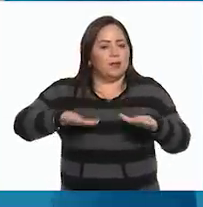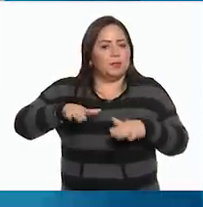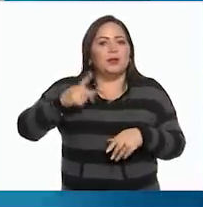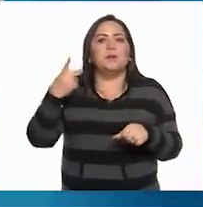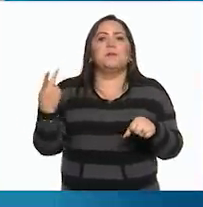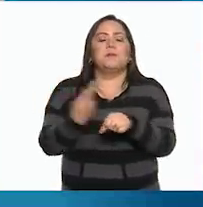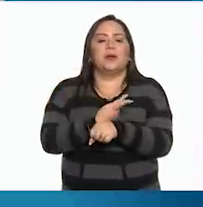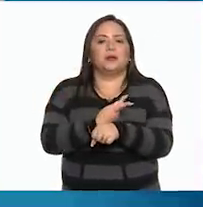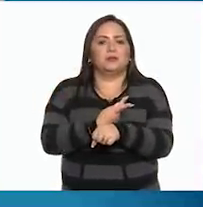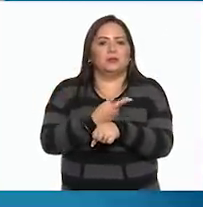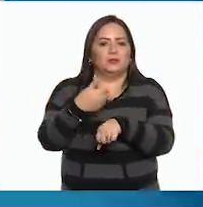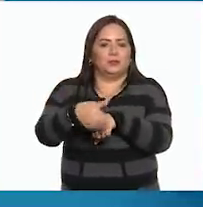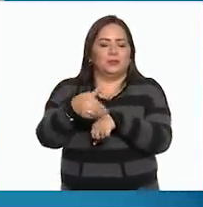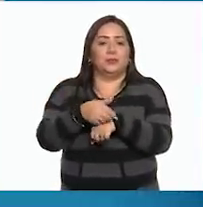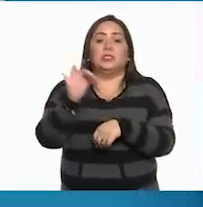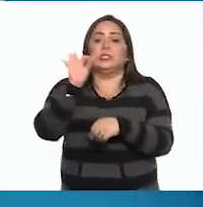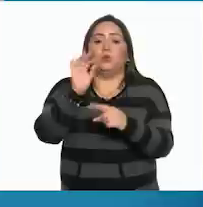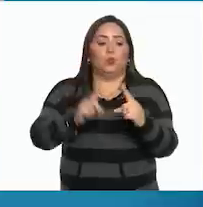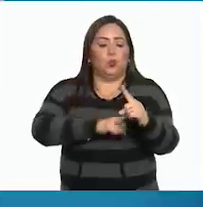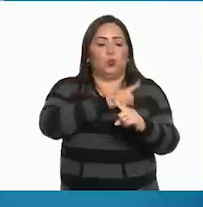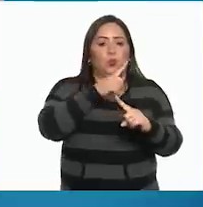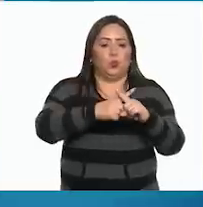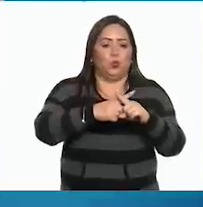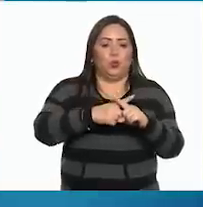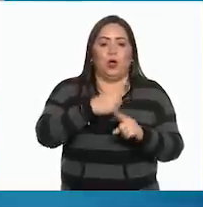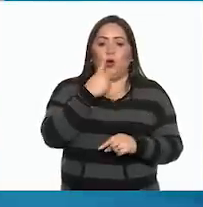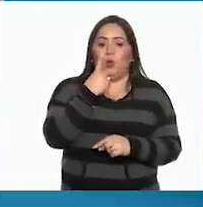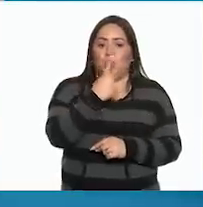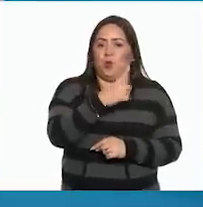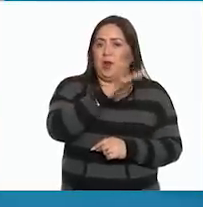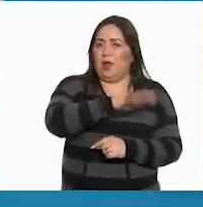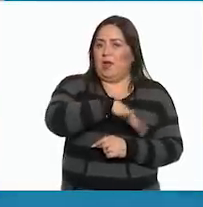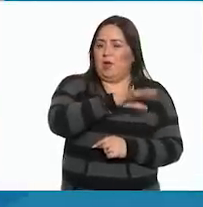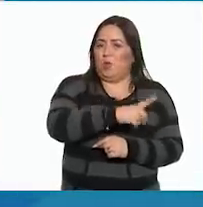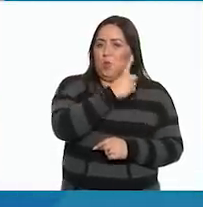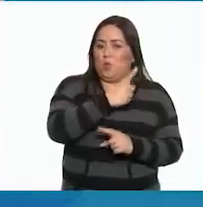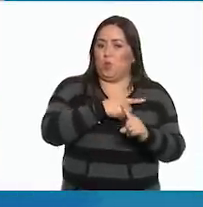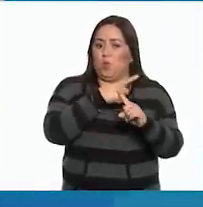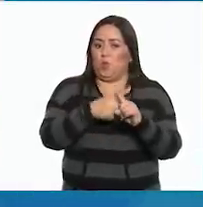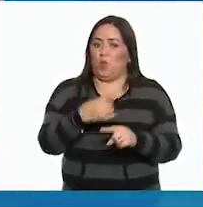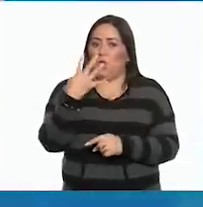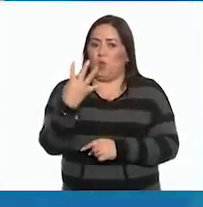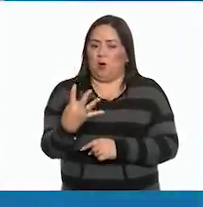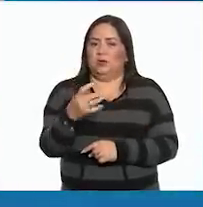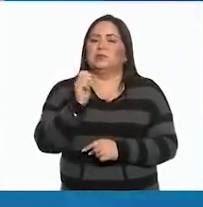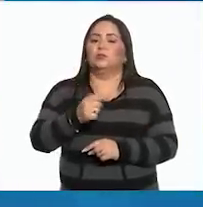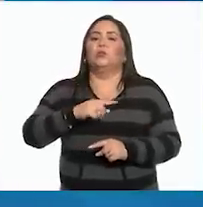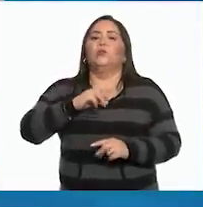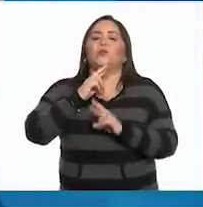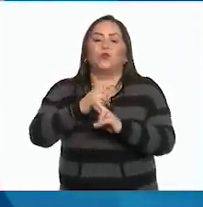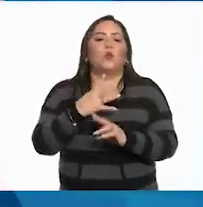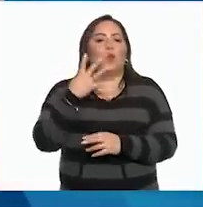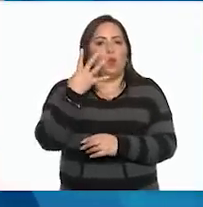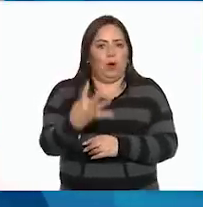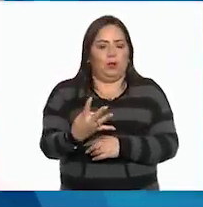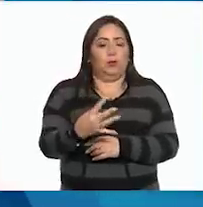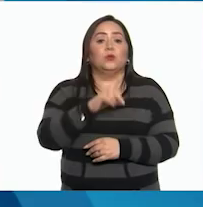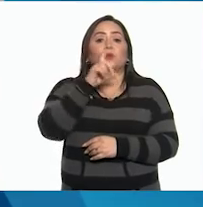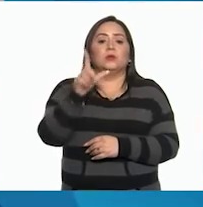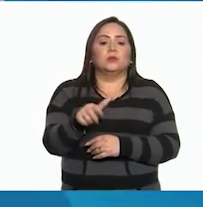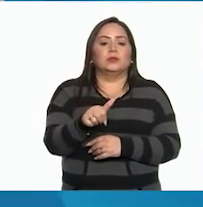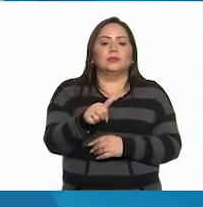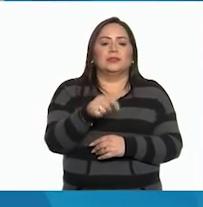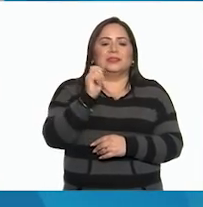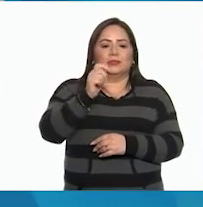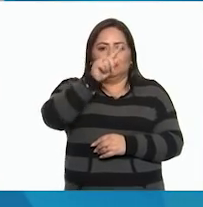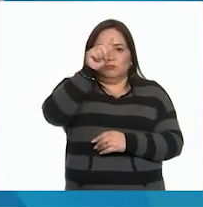pasa con los términos. Si multiplicamos el 1 del primer término por 4, el resultado es 4, que es